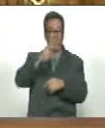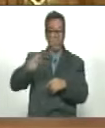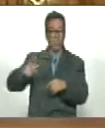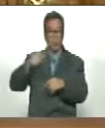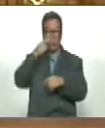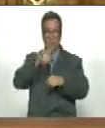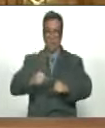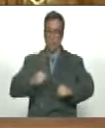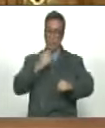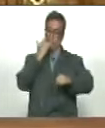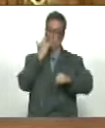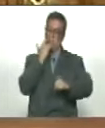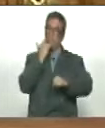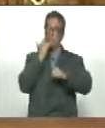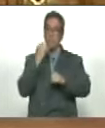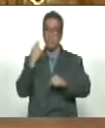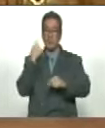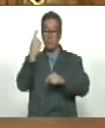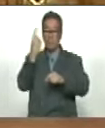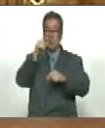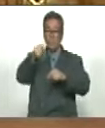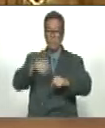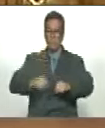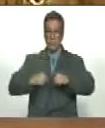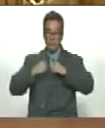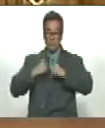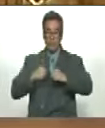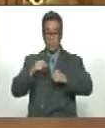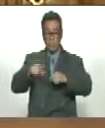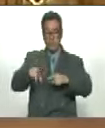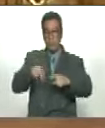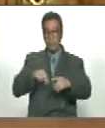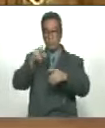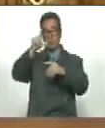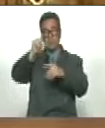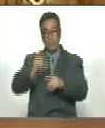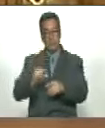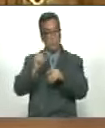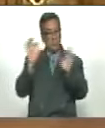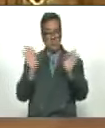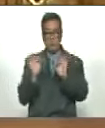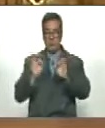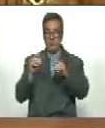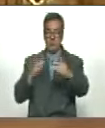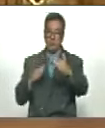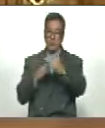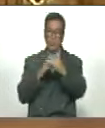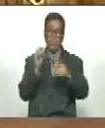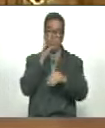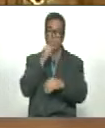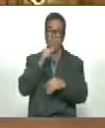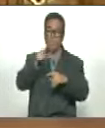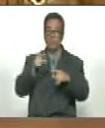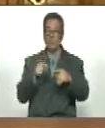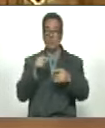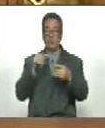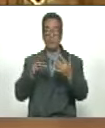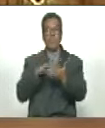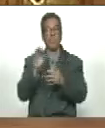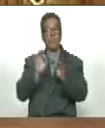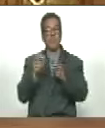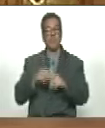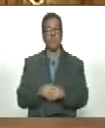pueblo valiente, heroico y aguerrido, que no se amilana ante ningún obstáculo ni guerra multiforme